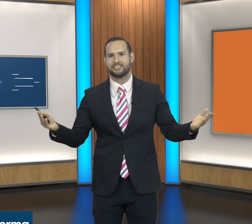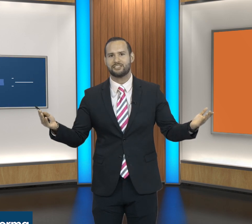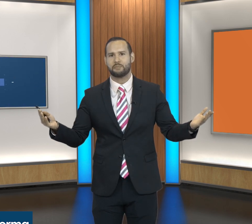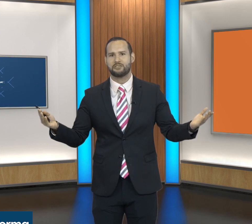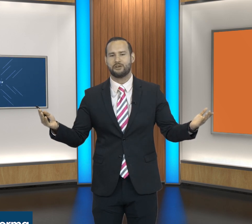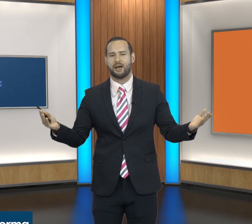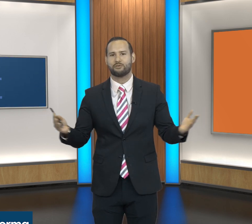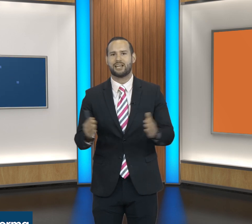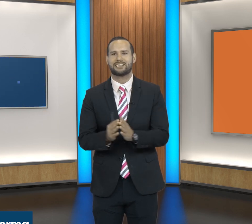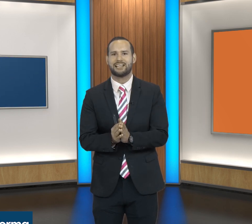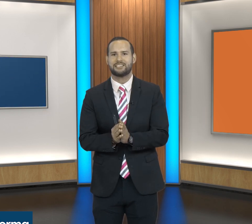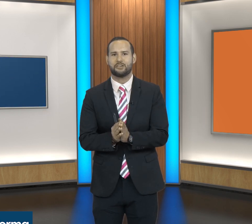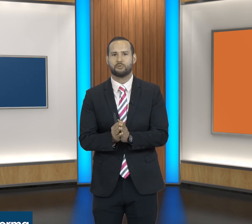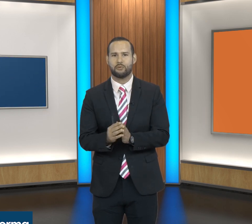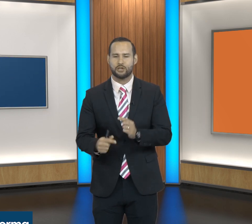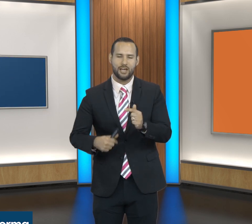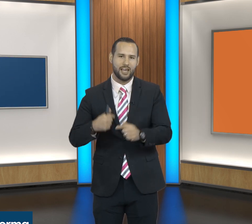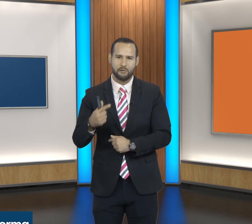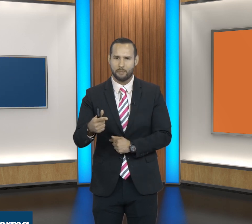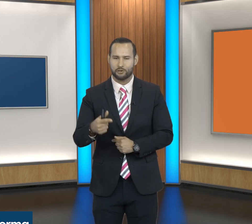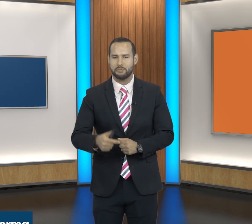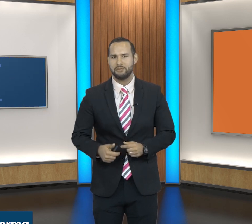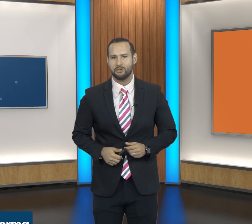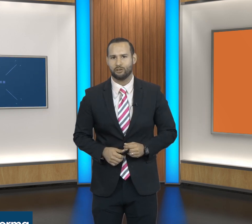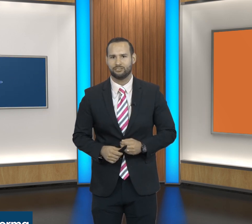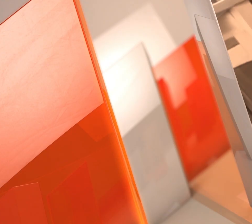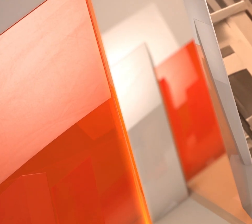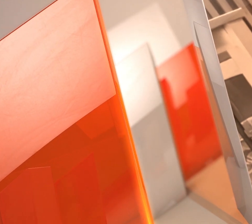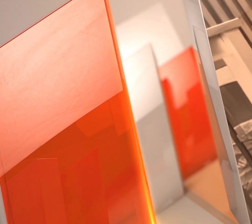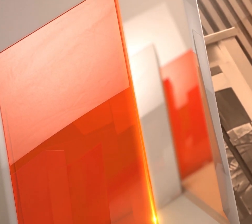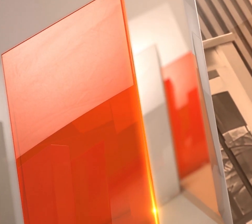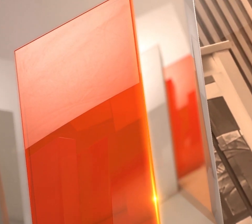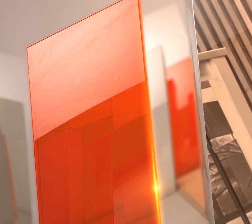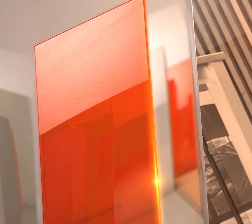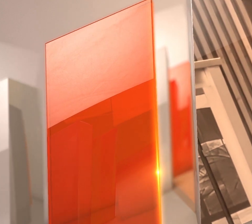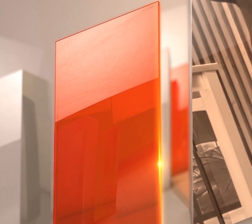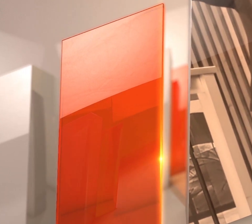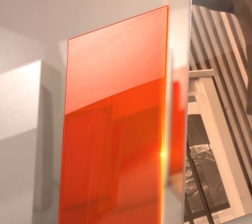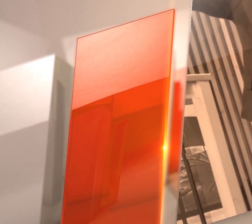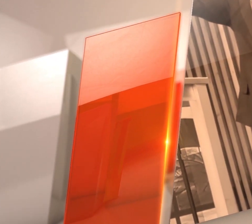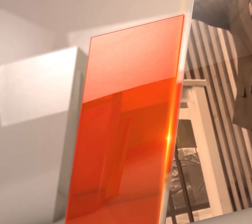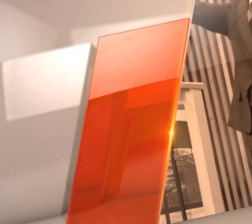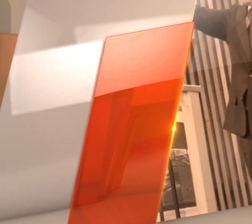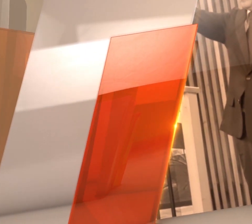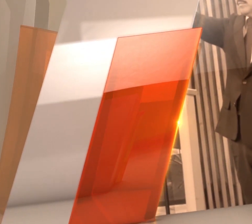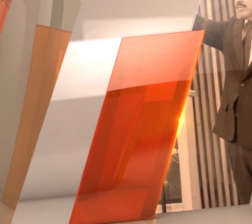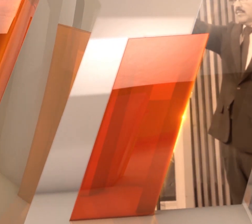nombre de quien hace este espacio le damos las gracias y nos vemos en una próxima emisión.